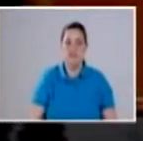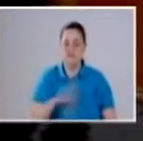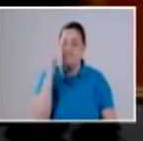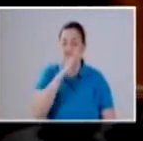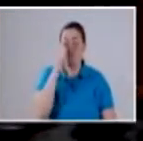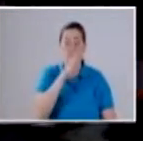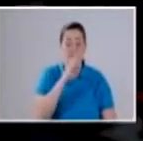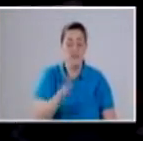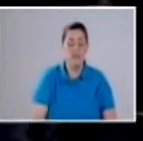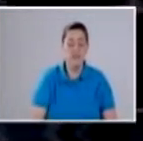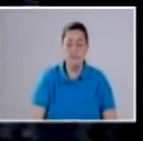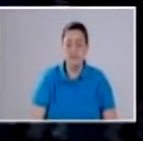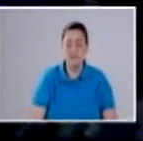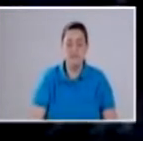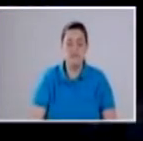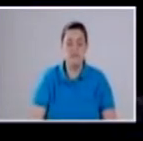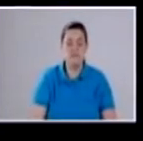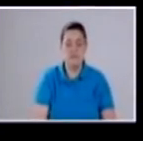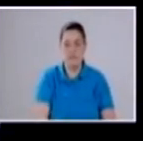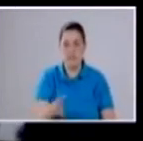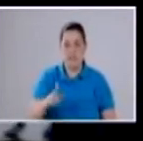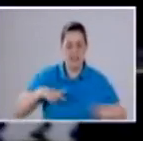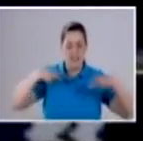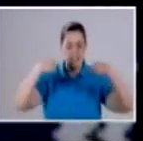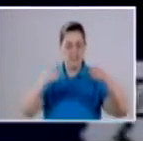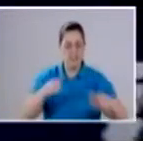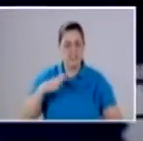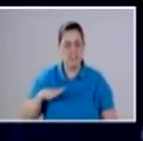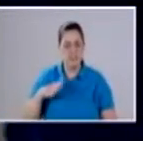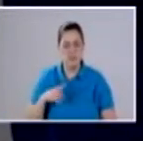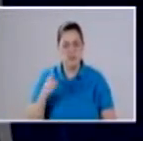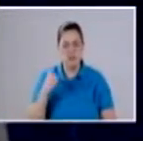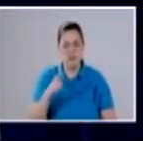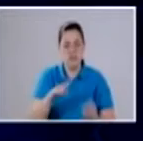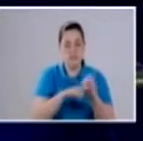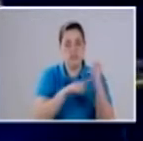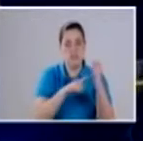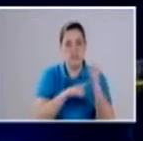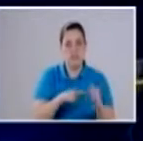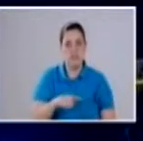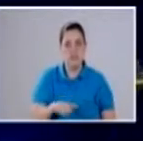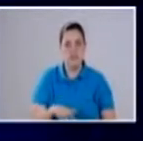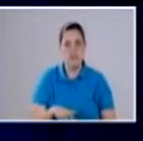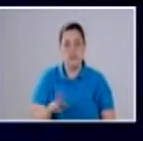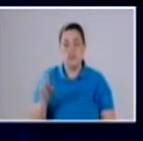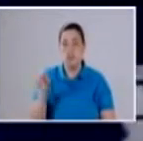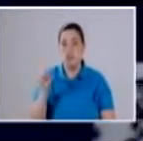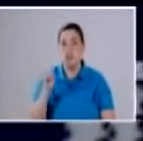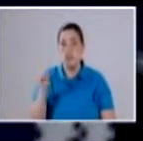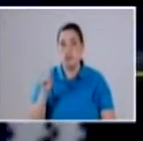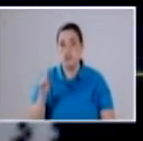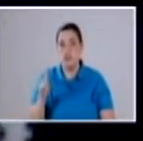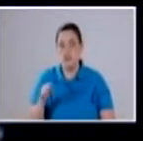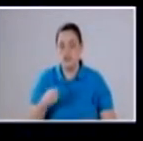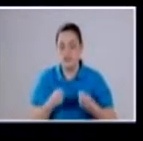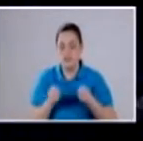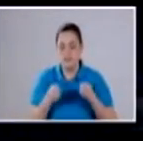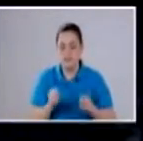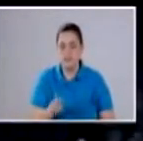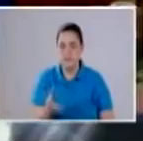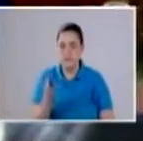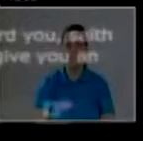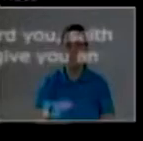Ok, entonces el miedo, el valiente se prueba en una condición que provoca miedo. ¿Sí o no?